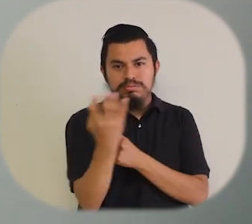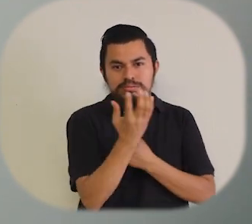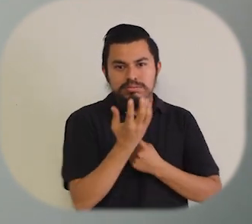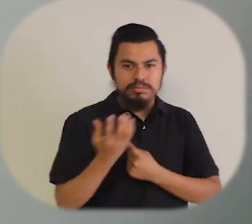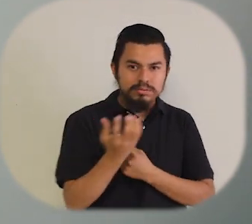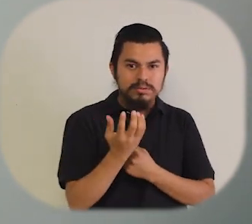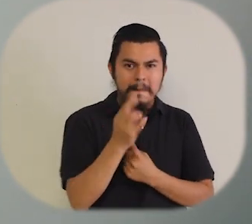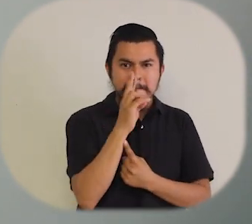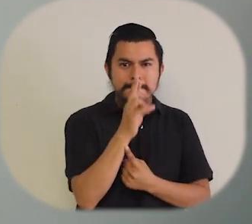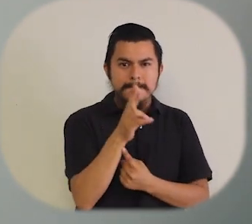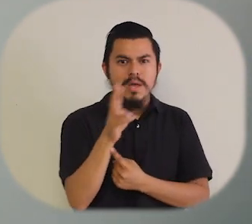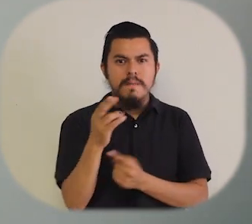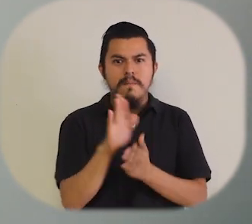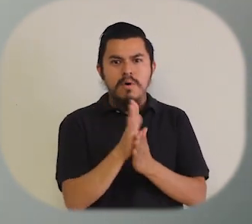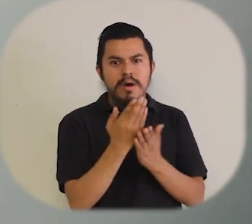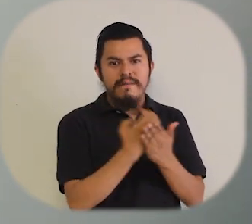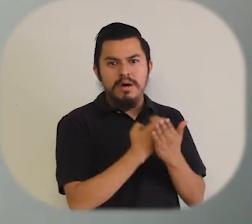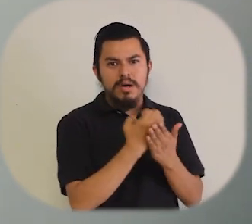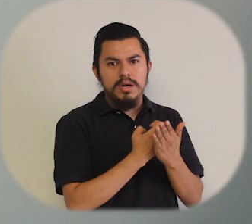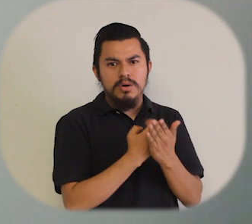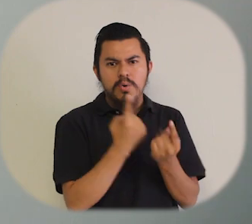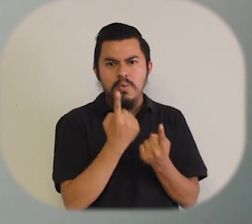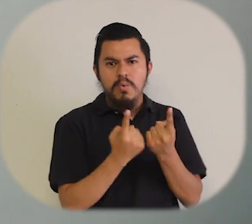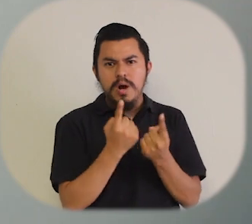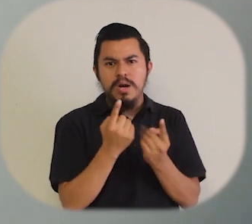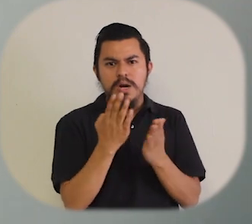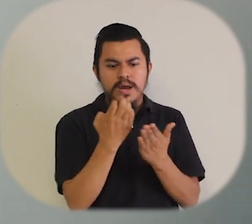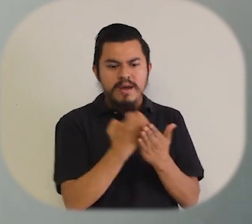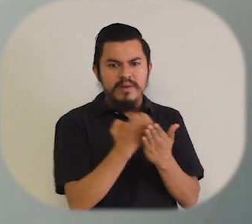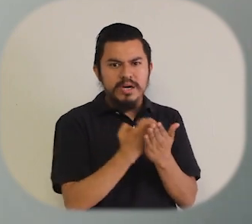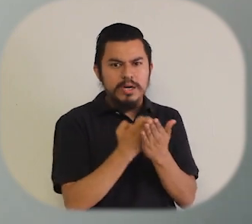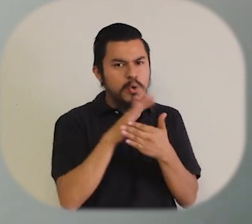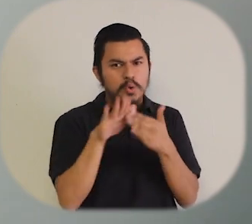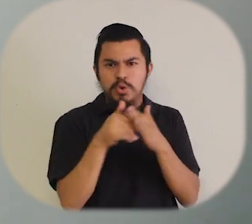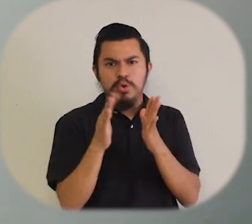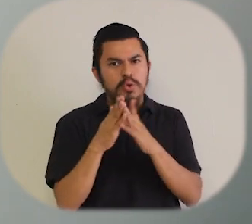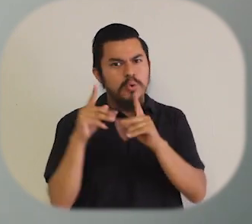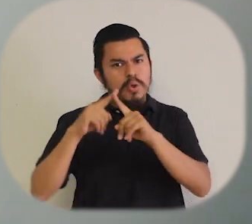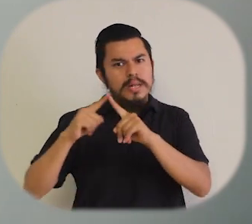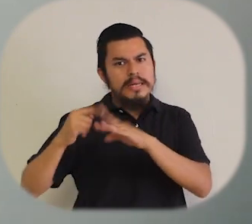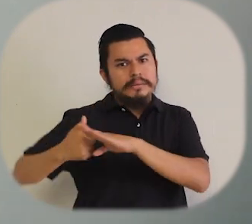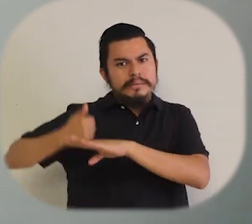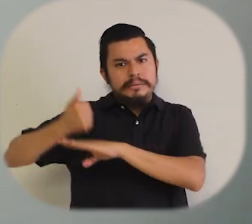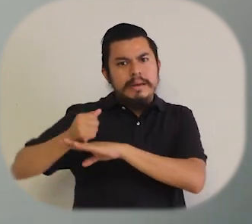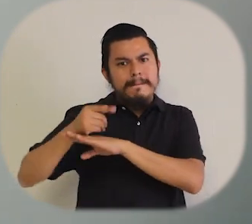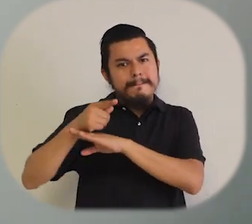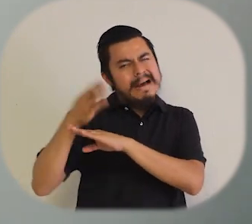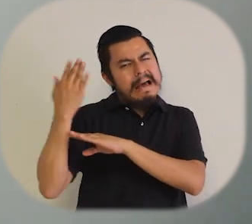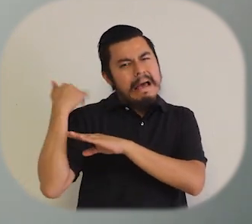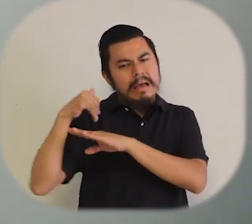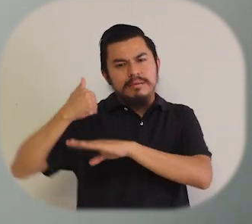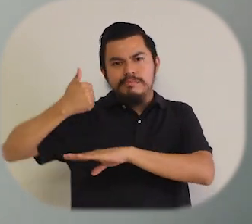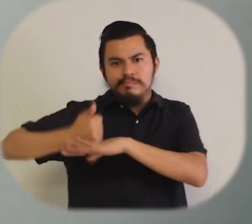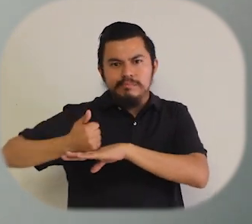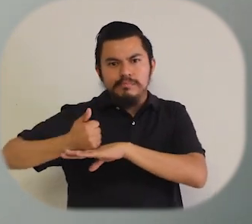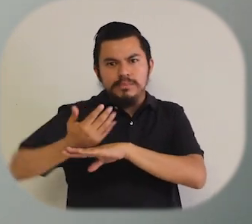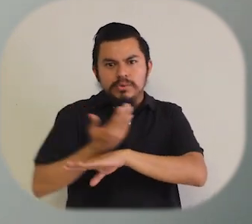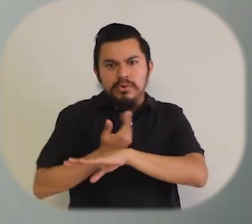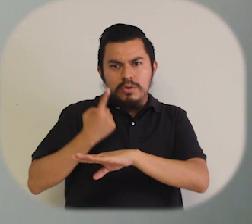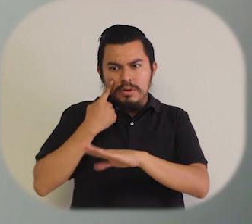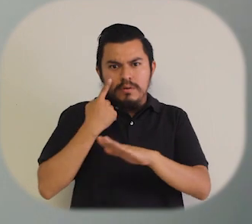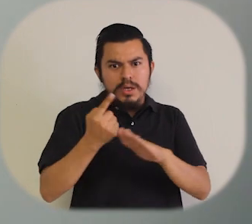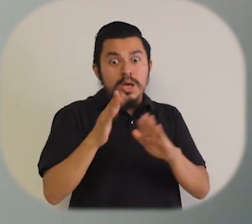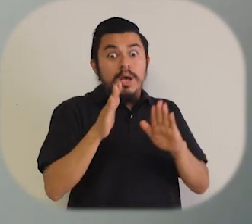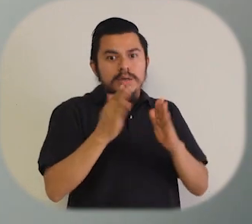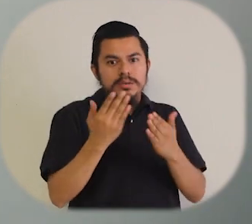iglesia primitiva predicó, si lo confirmamos y si es lo mismo que el apóstol Pablo, y si nosotros hemos perdido